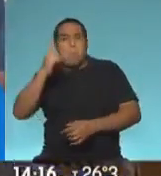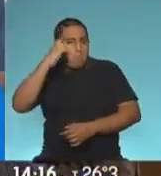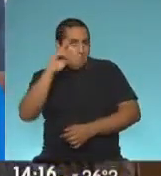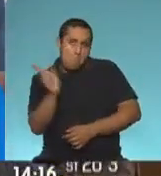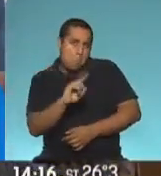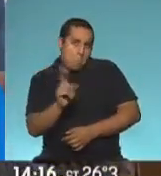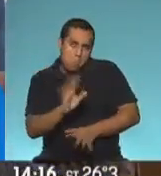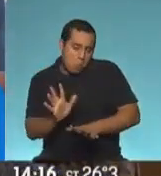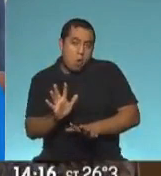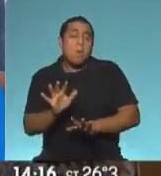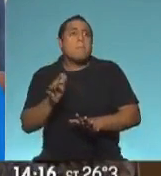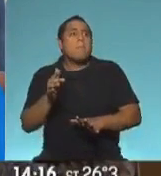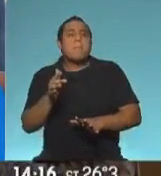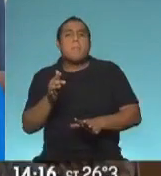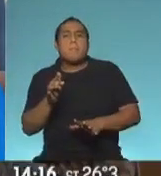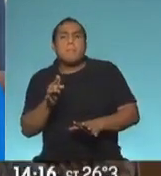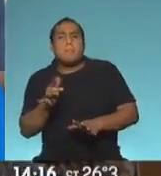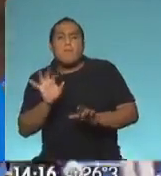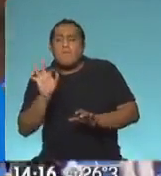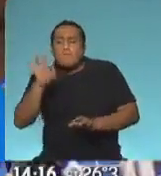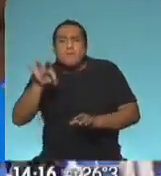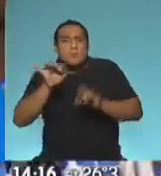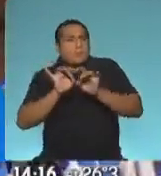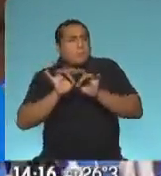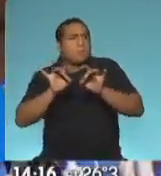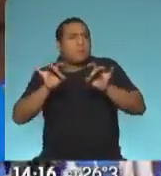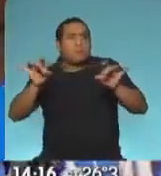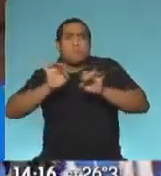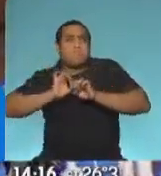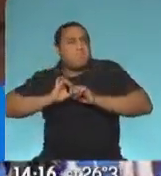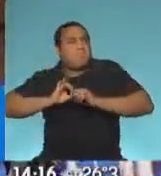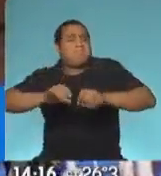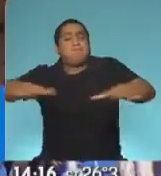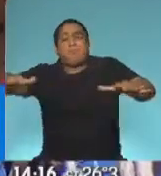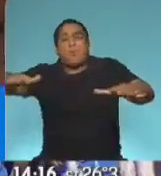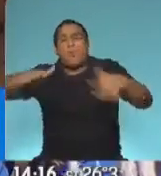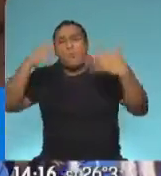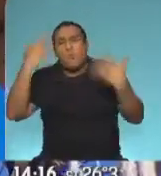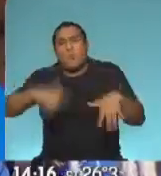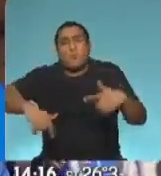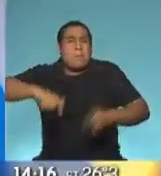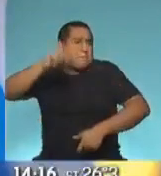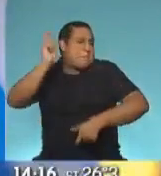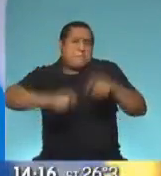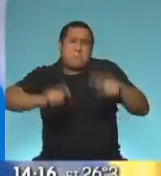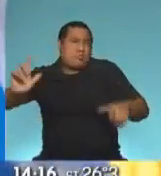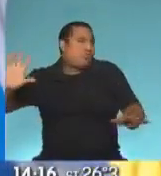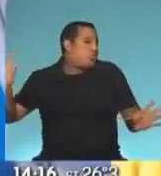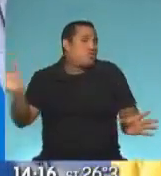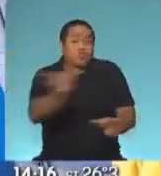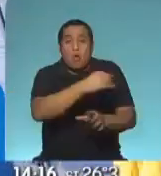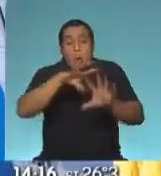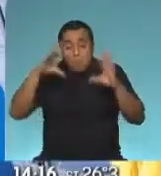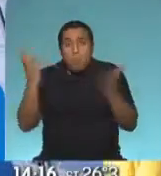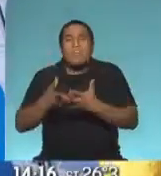por la acción de un virus que ataca absolutamente a toda la totalidad del mundo.